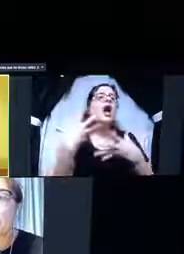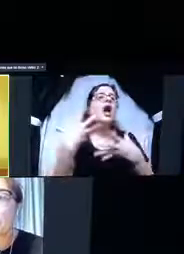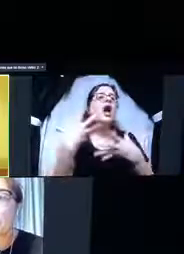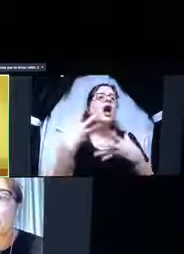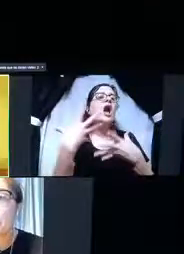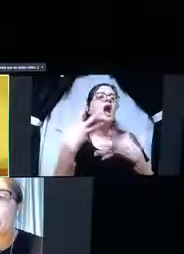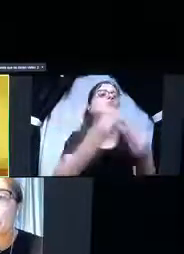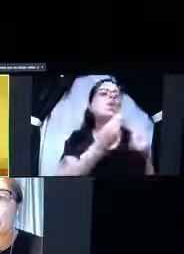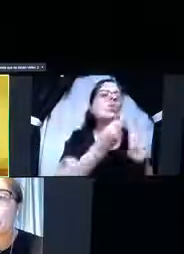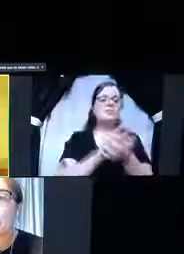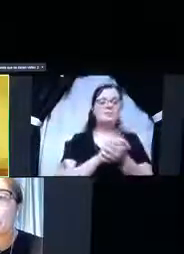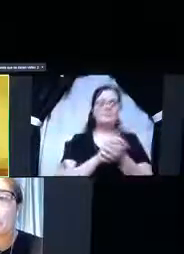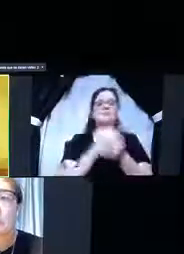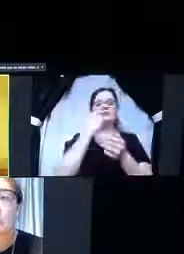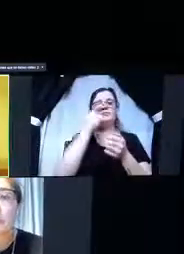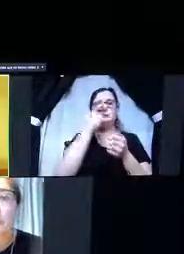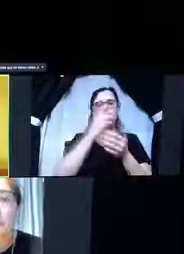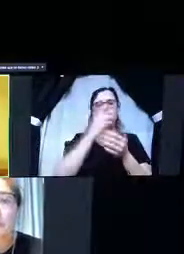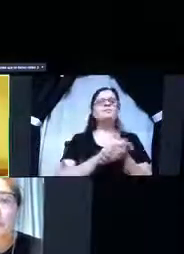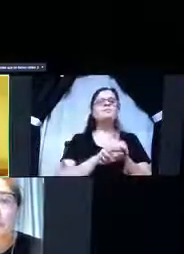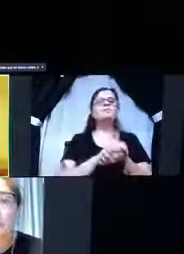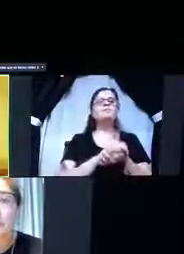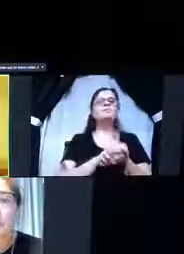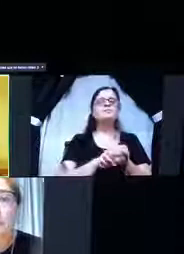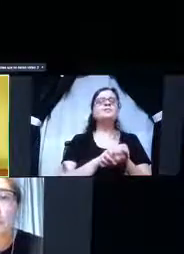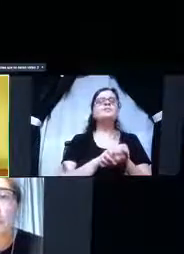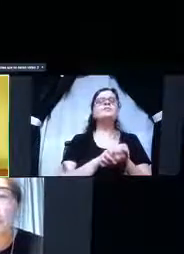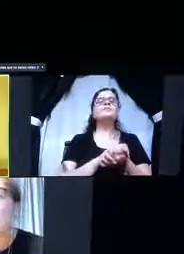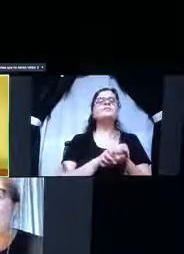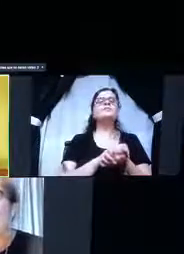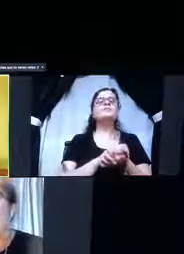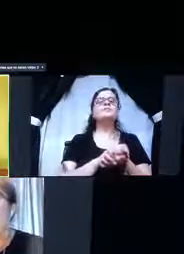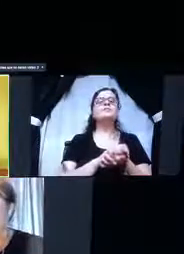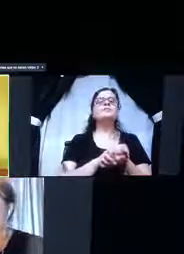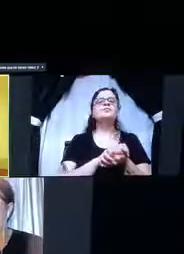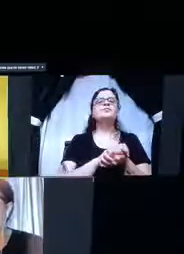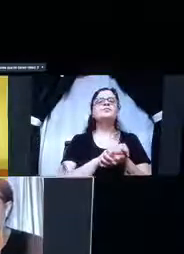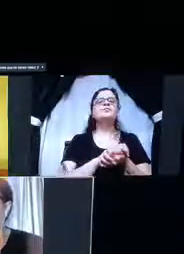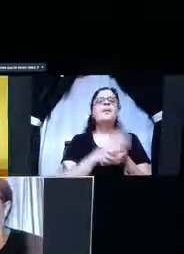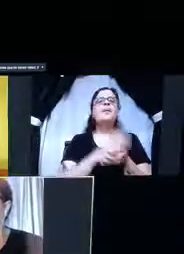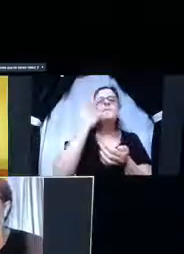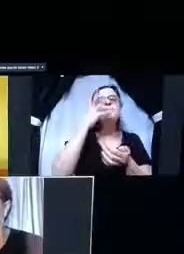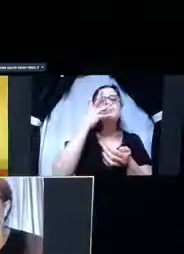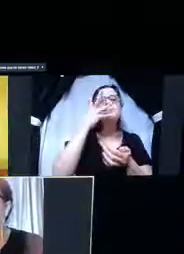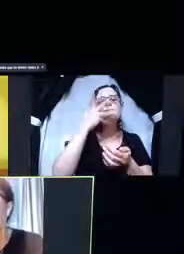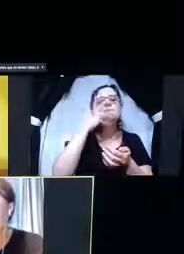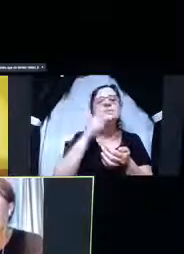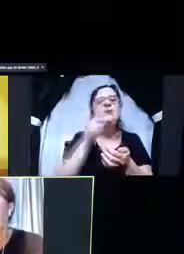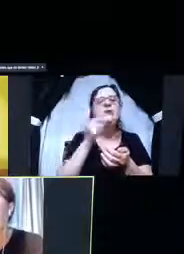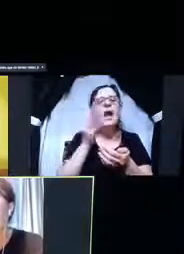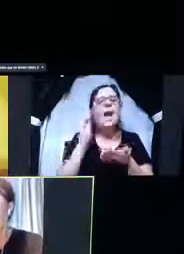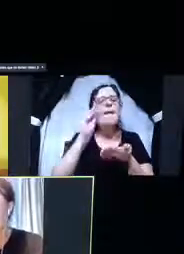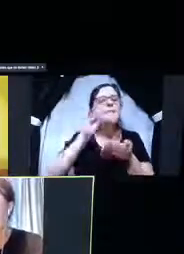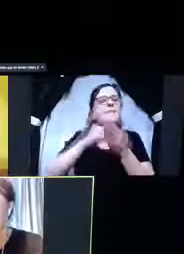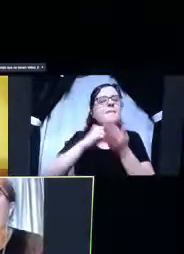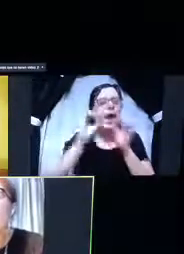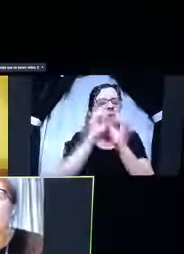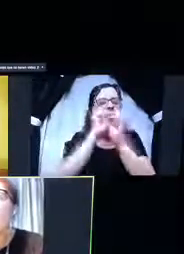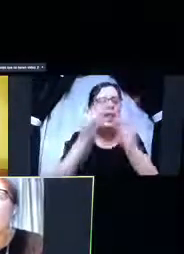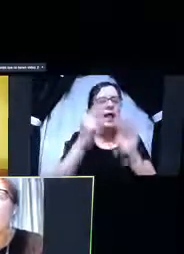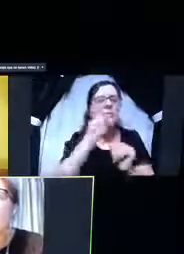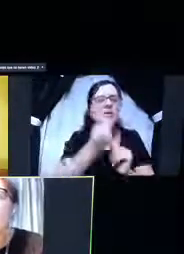A mí me gustaría que por ahí especifique un poquito más la pregunta. El andamiaje. Yo creo que se refiere a